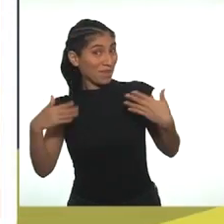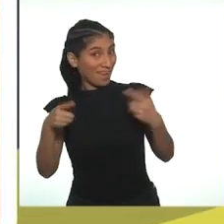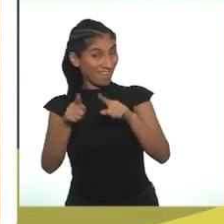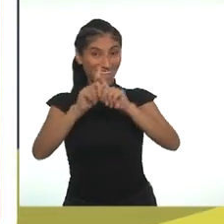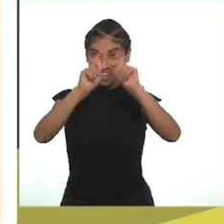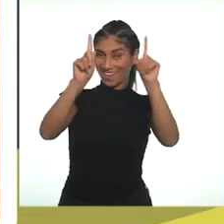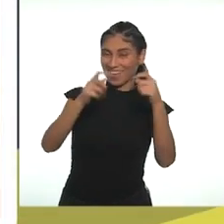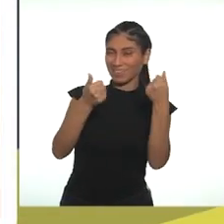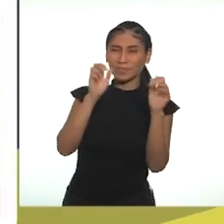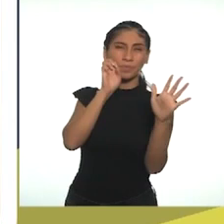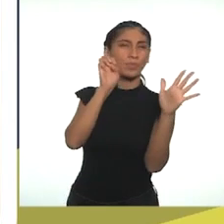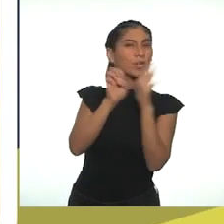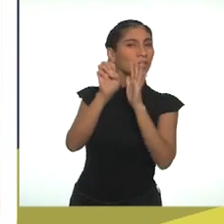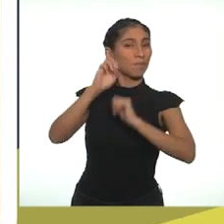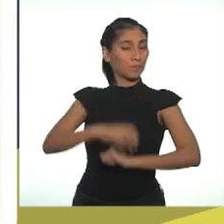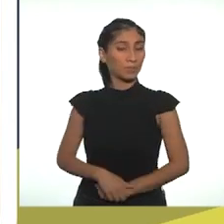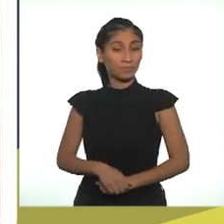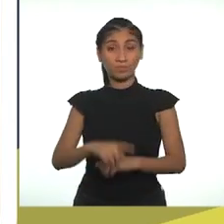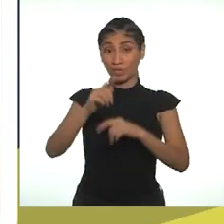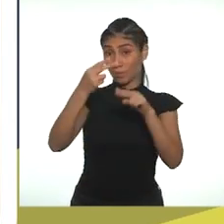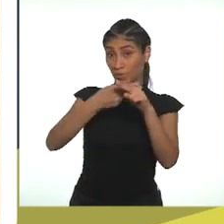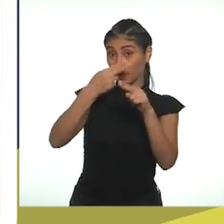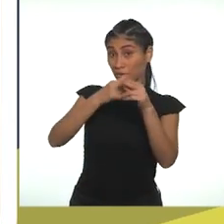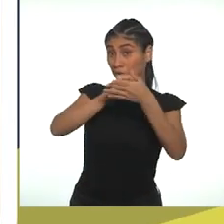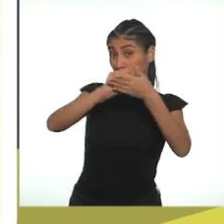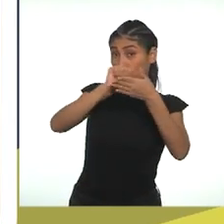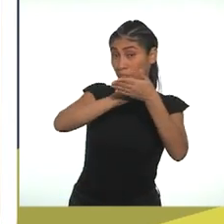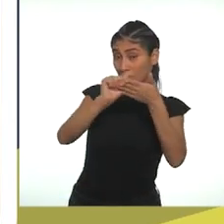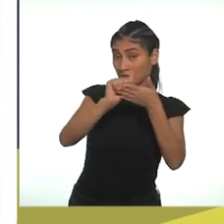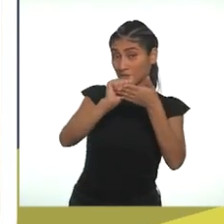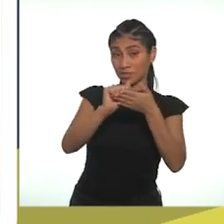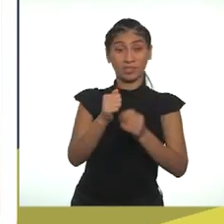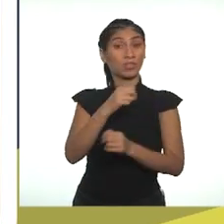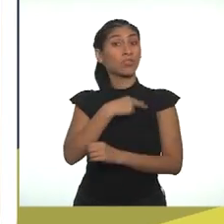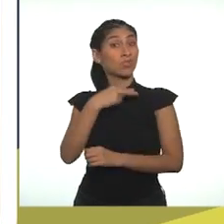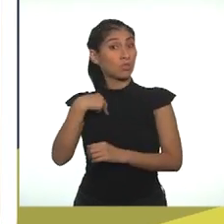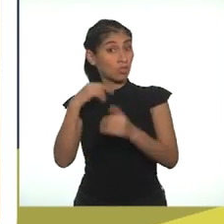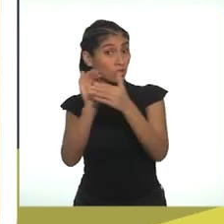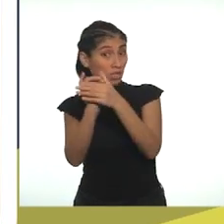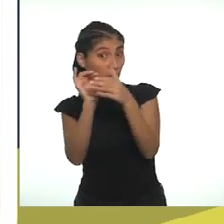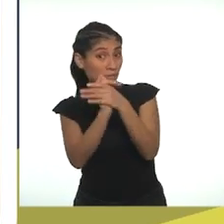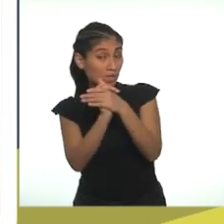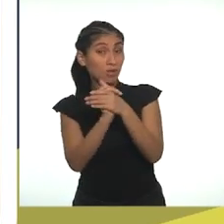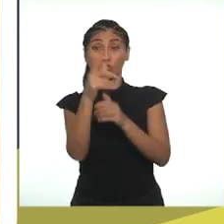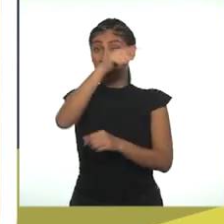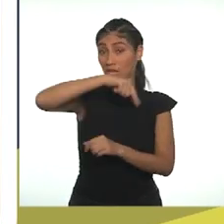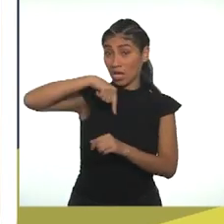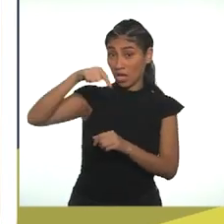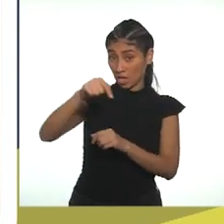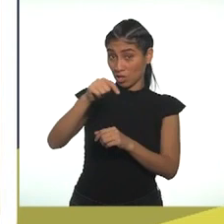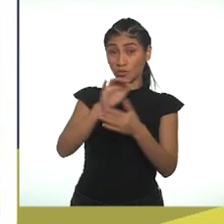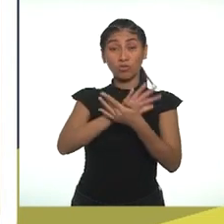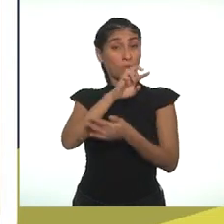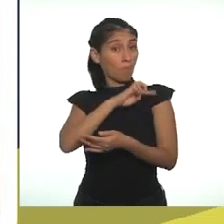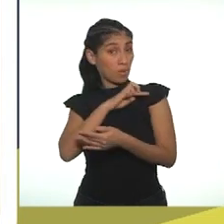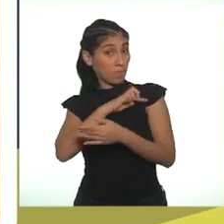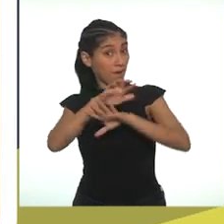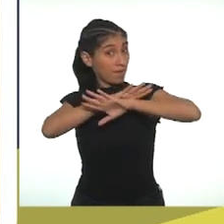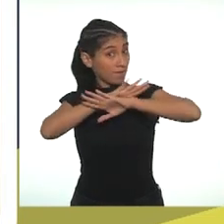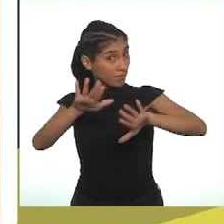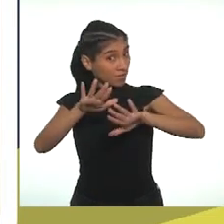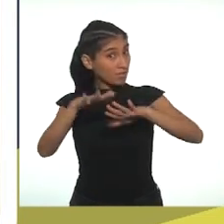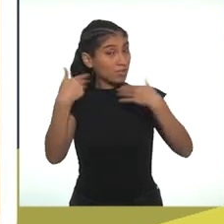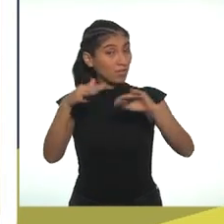que la hagas. Por ejemplo, en unos meses, nuestros amigos que terminen el 6º grado habrán cumplido una meta en sus